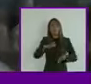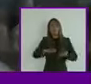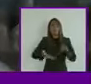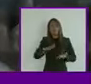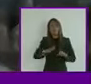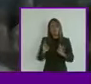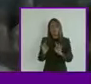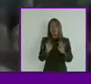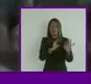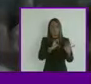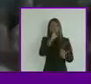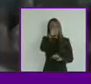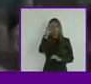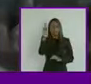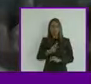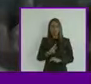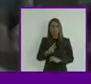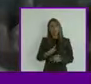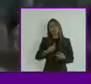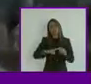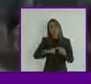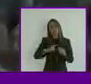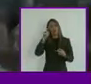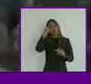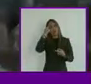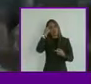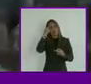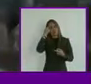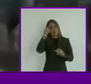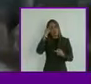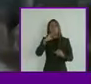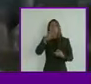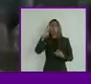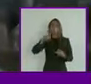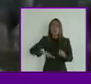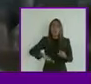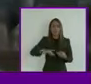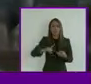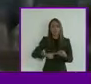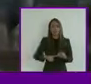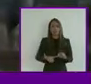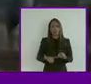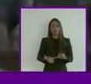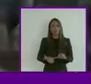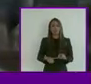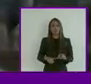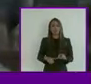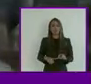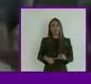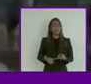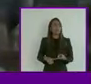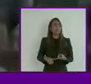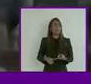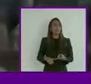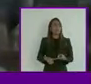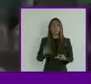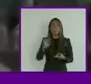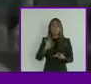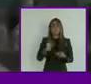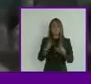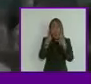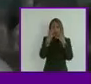¿no? Principalmente en tema de salud mental, algunas de sus afectaciones han sido principios de